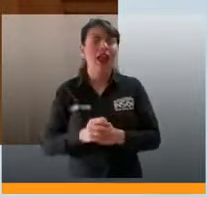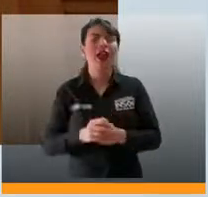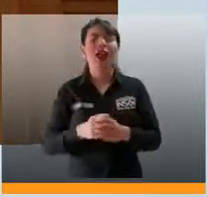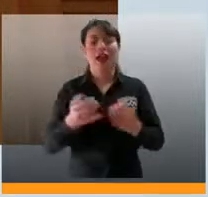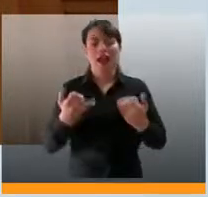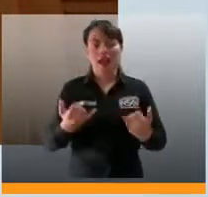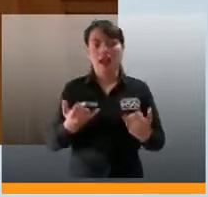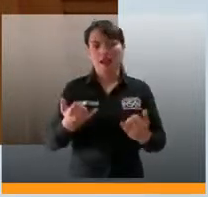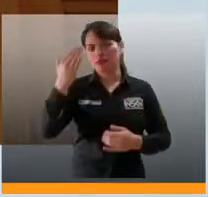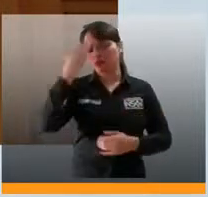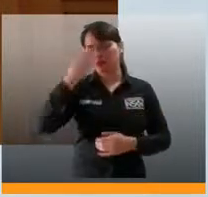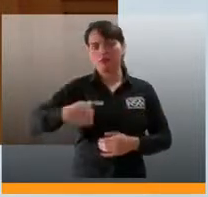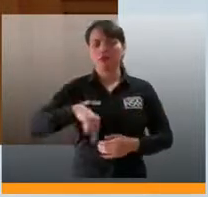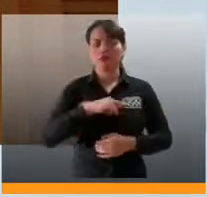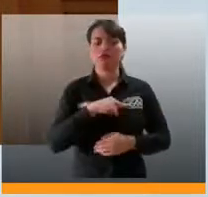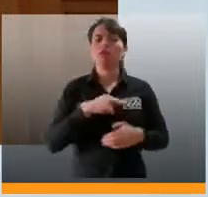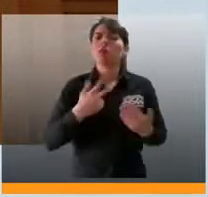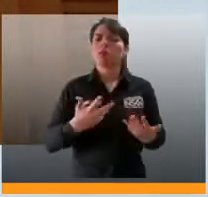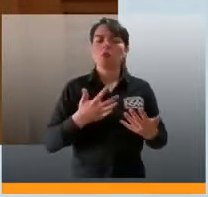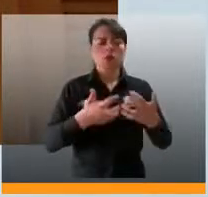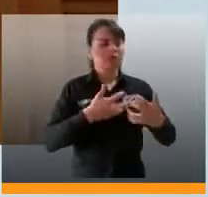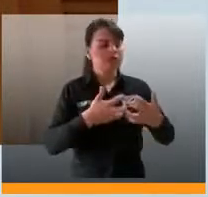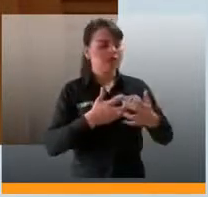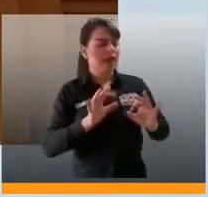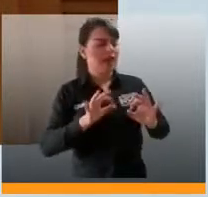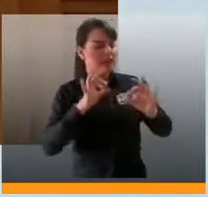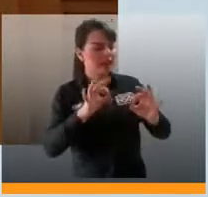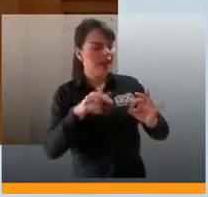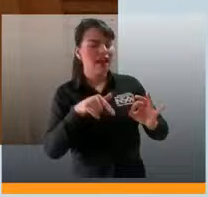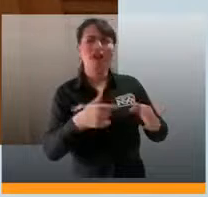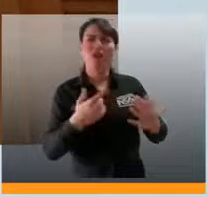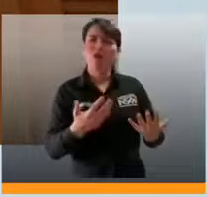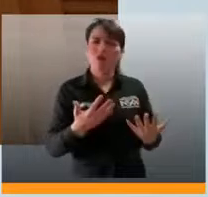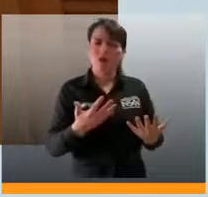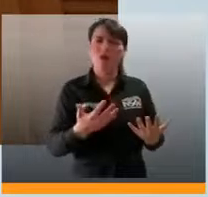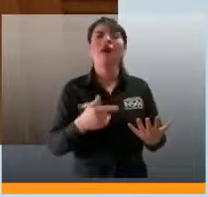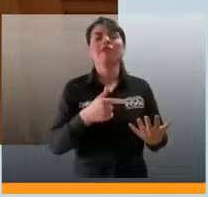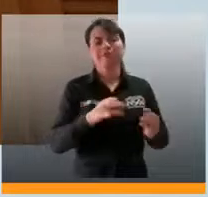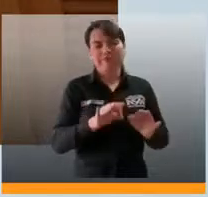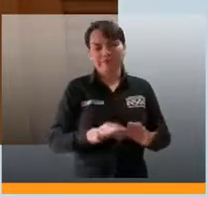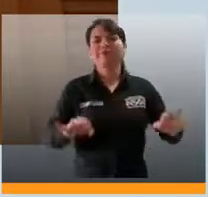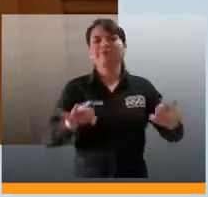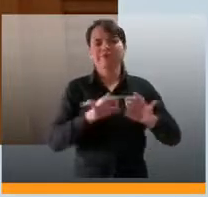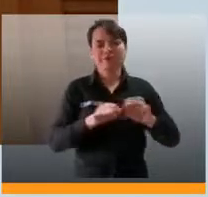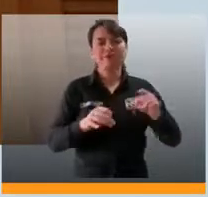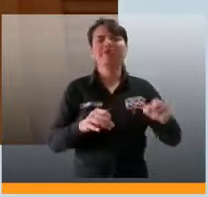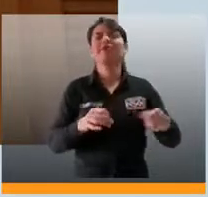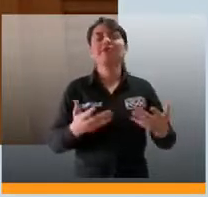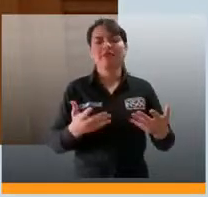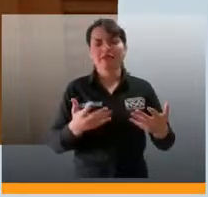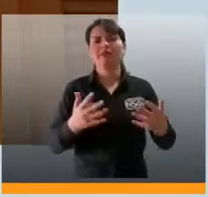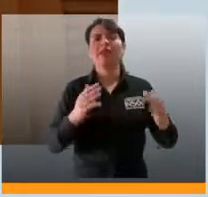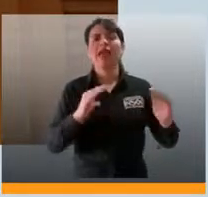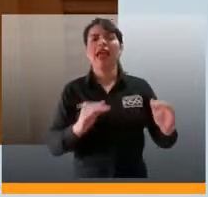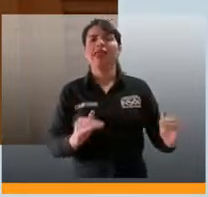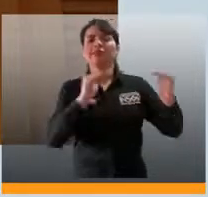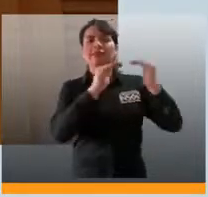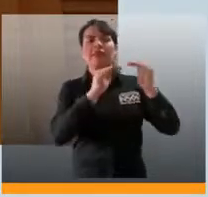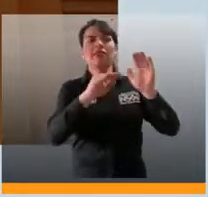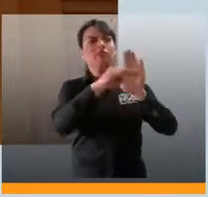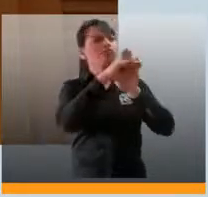todo nuestro sistema de aseguramiento de la calidad ya era hora que hiciera ese salto cualitativo a los estándares y